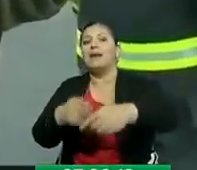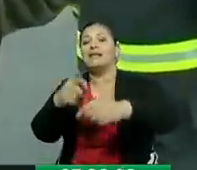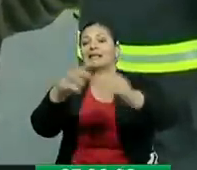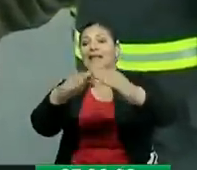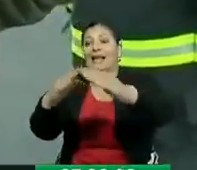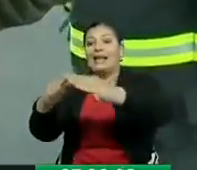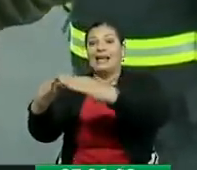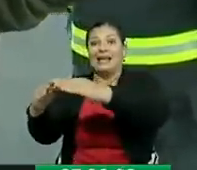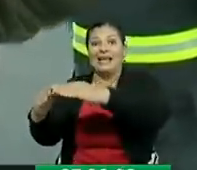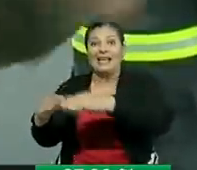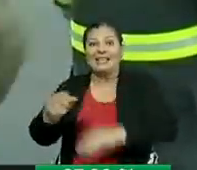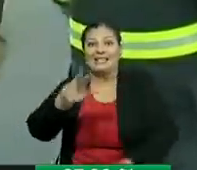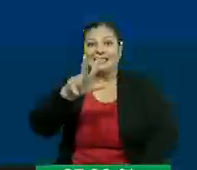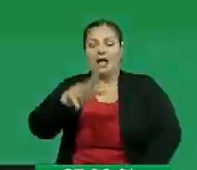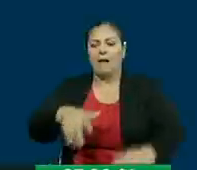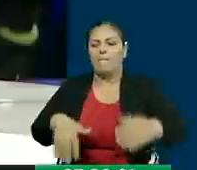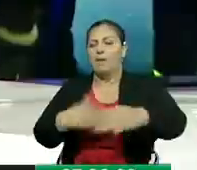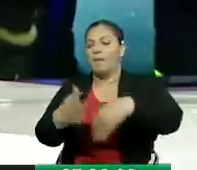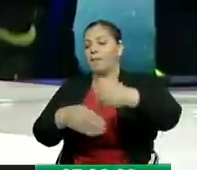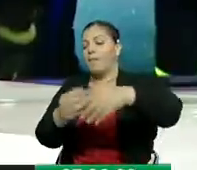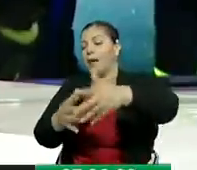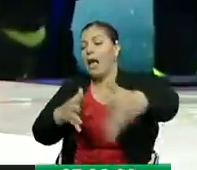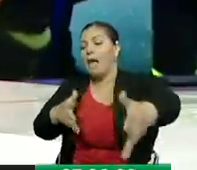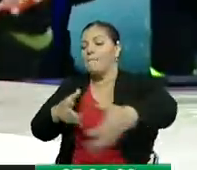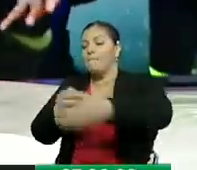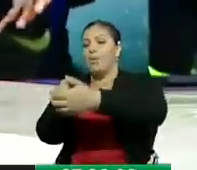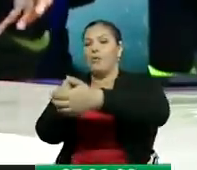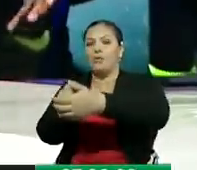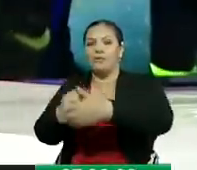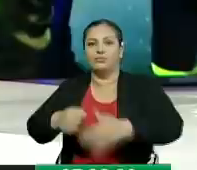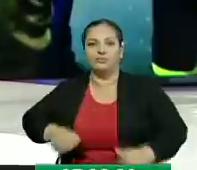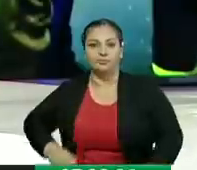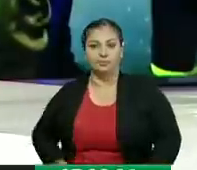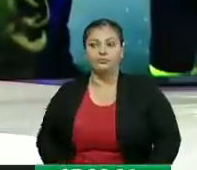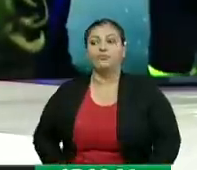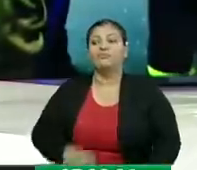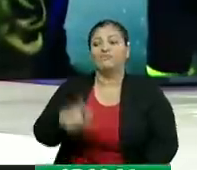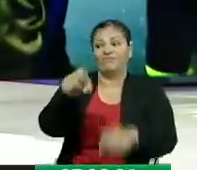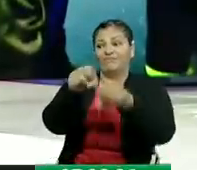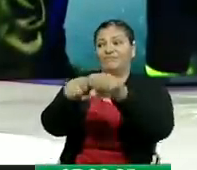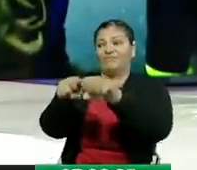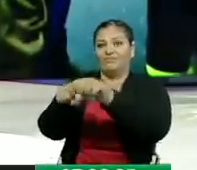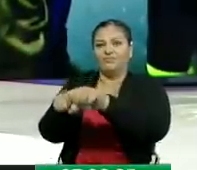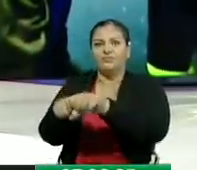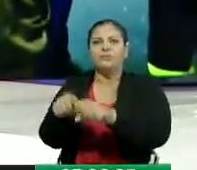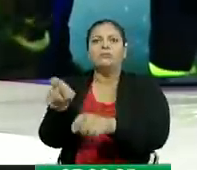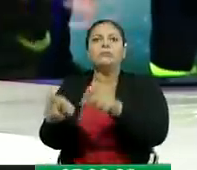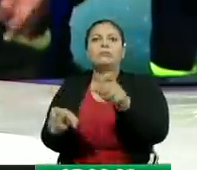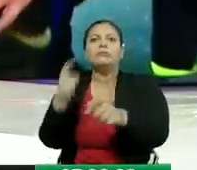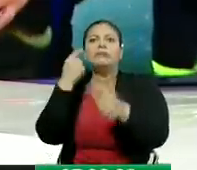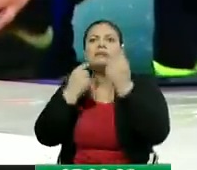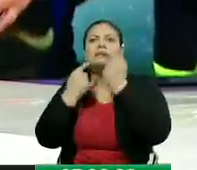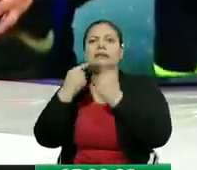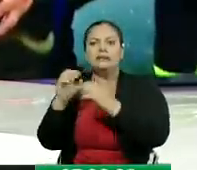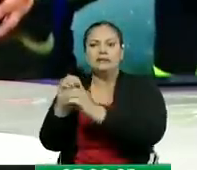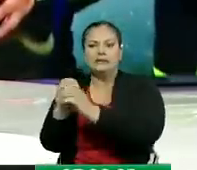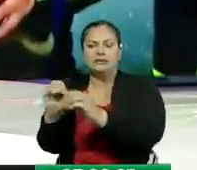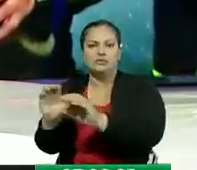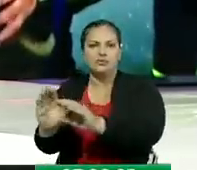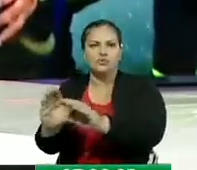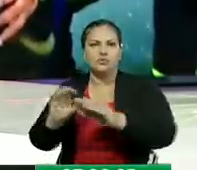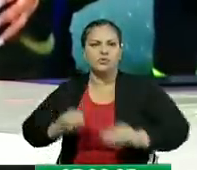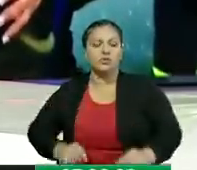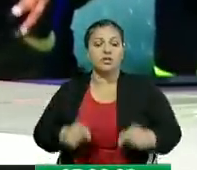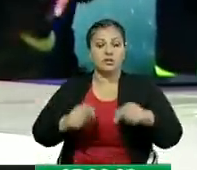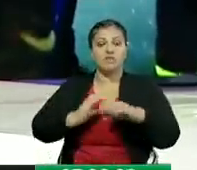daños materiales en estas, pero ventajosamente no hay personas heridas, dueños o de las personas que estaban descansando en